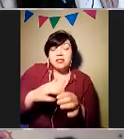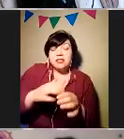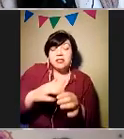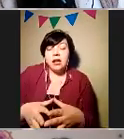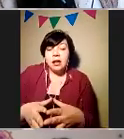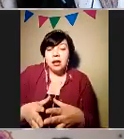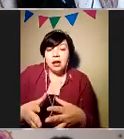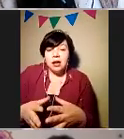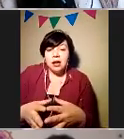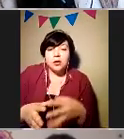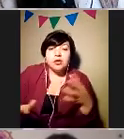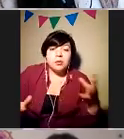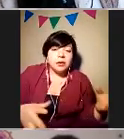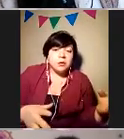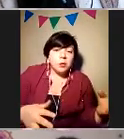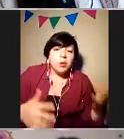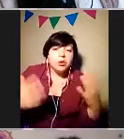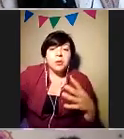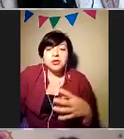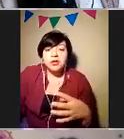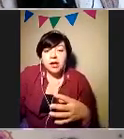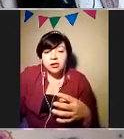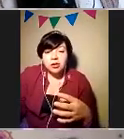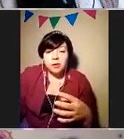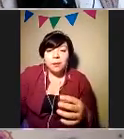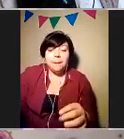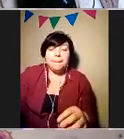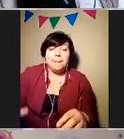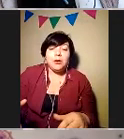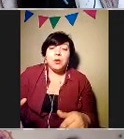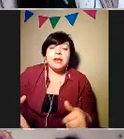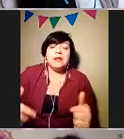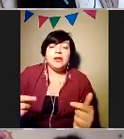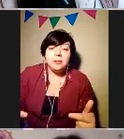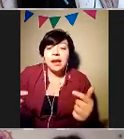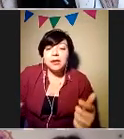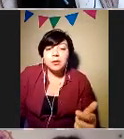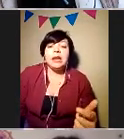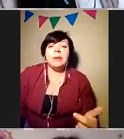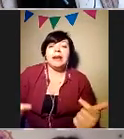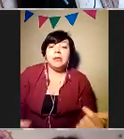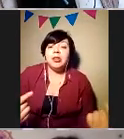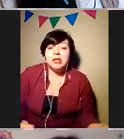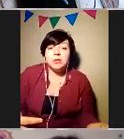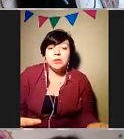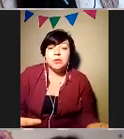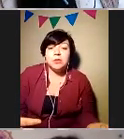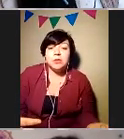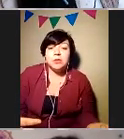es que a nivel social vamos a consumir un producto por sobre otro, pero no es que se norme a la industria para que mejore